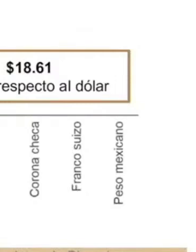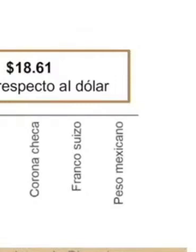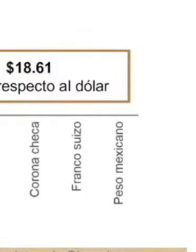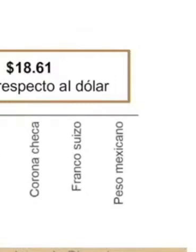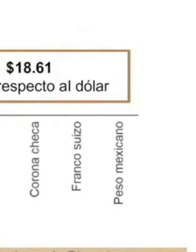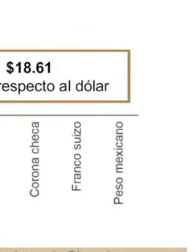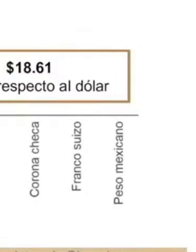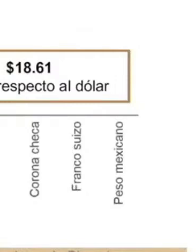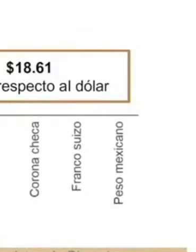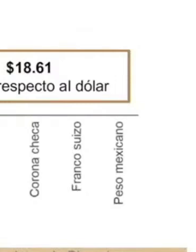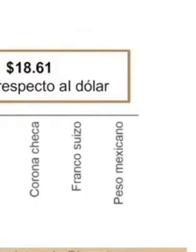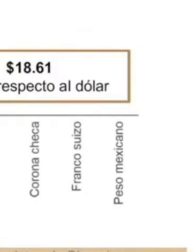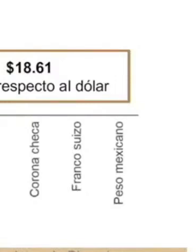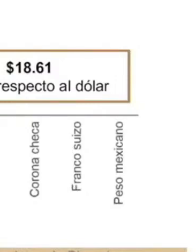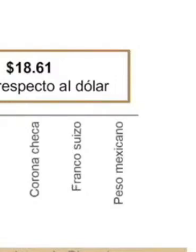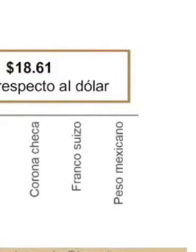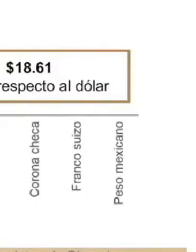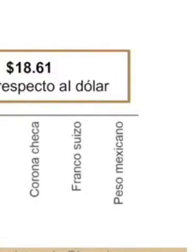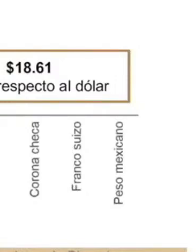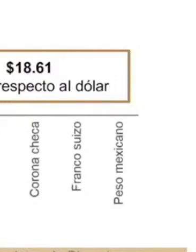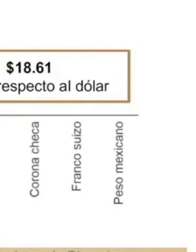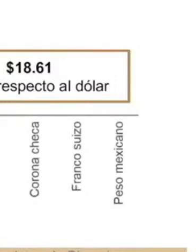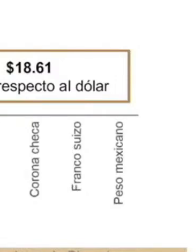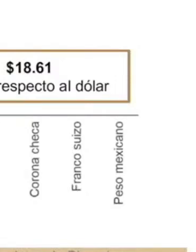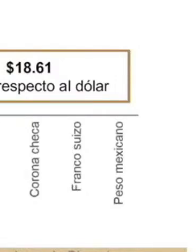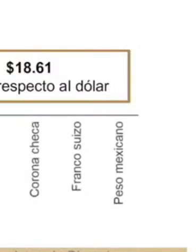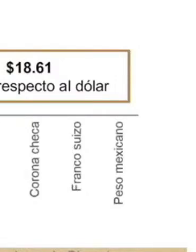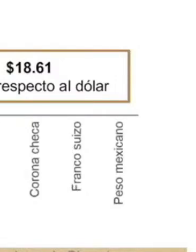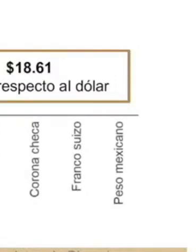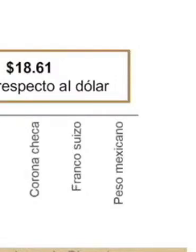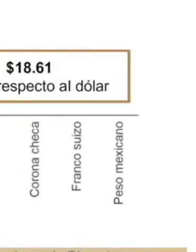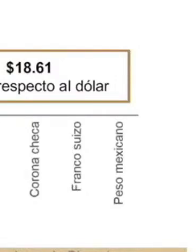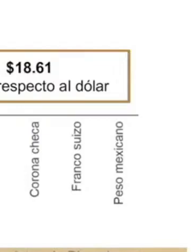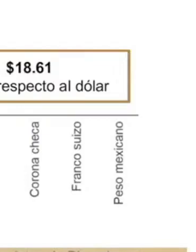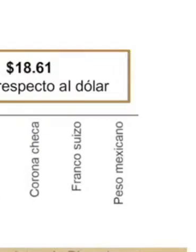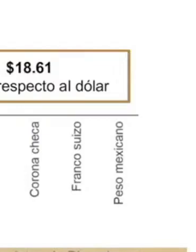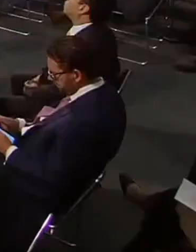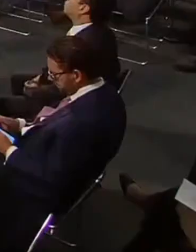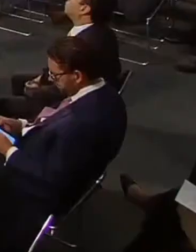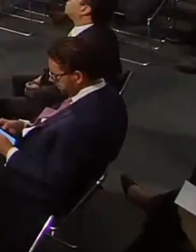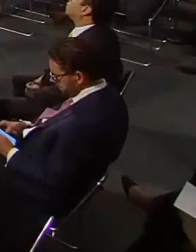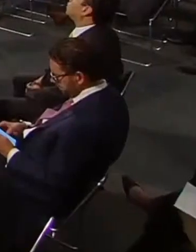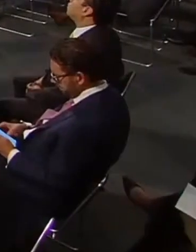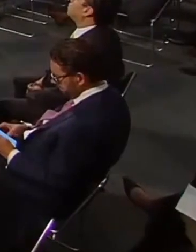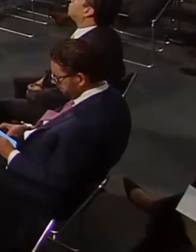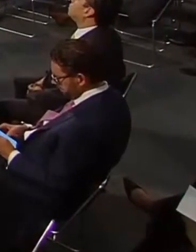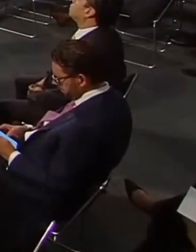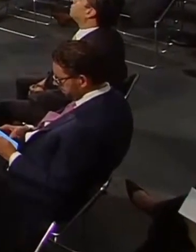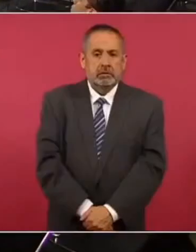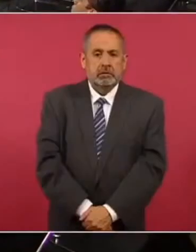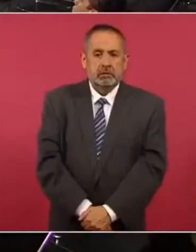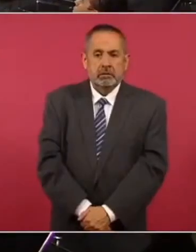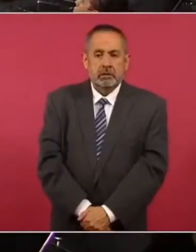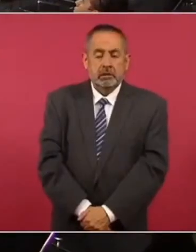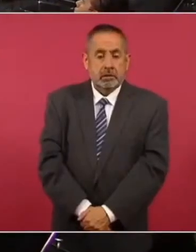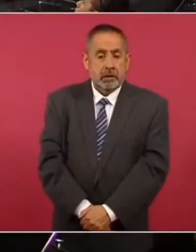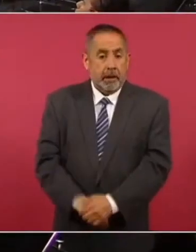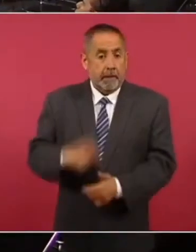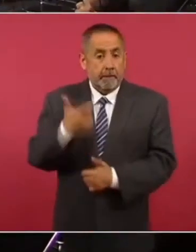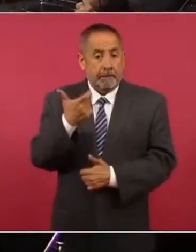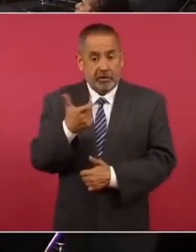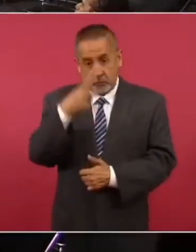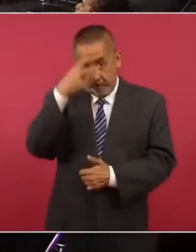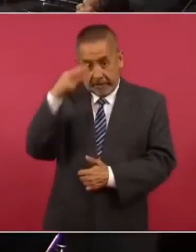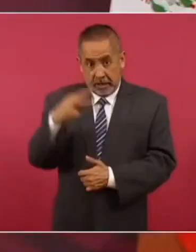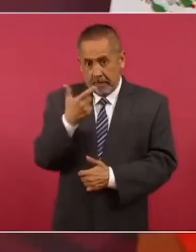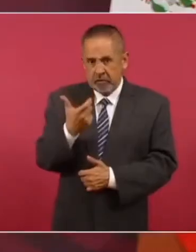No se ha depreciado, al contrario, se ha fortalecido. Es la moneda